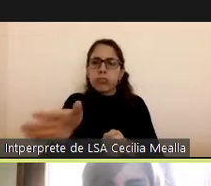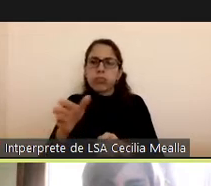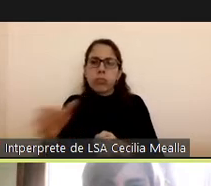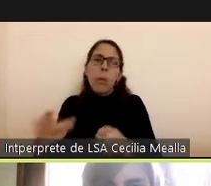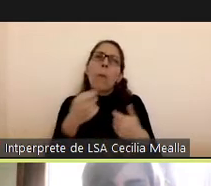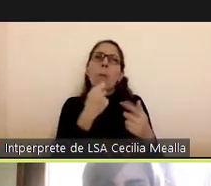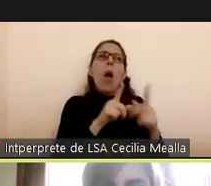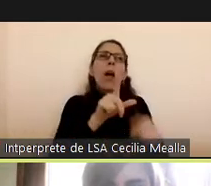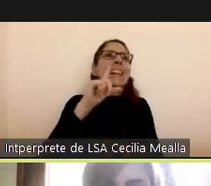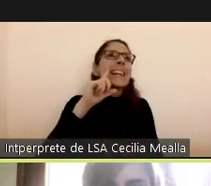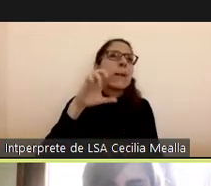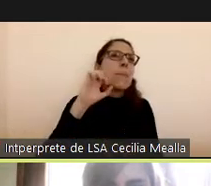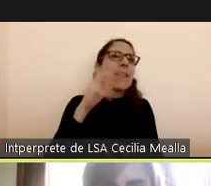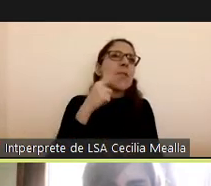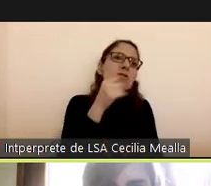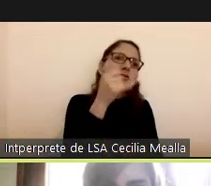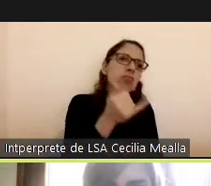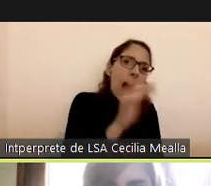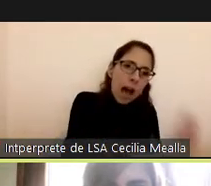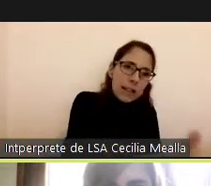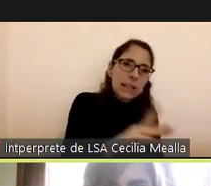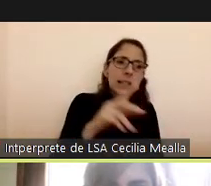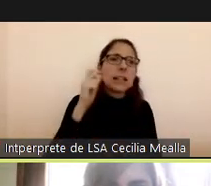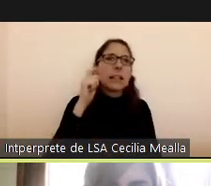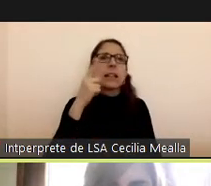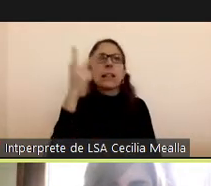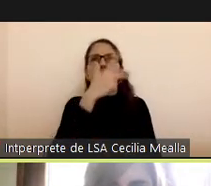de hidratos, de proteínas, y así.